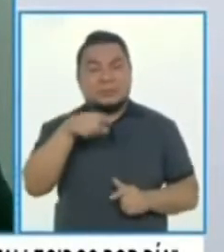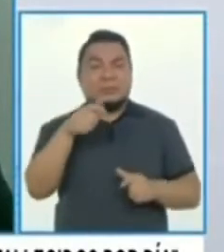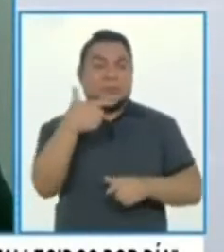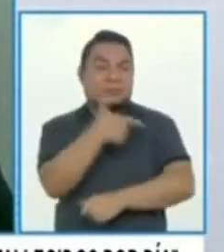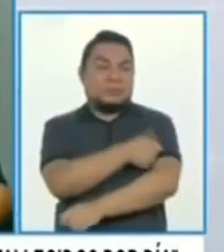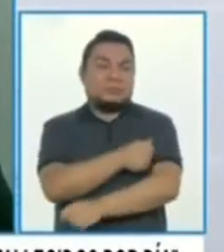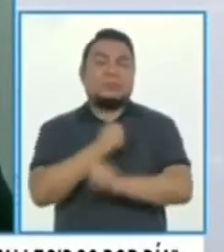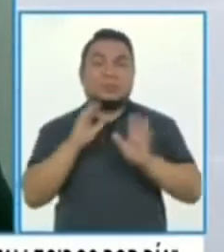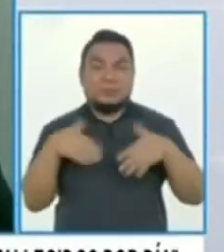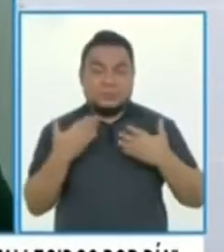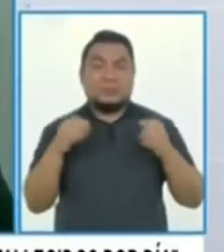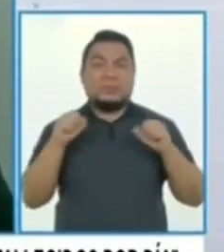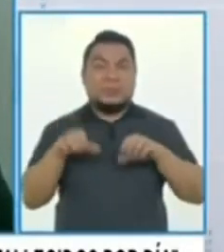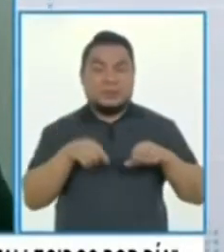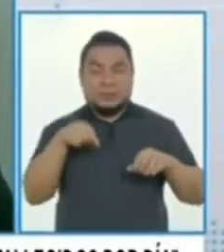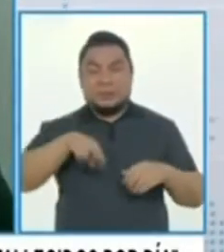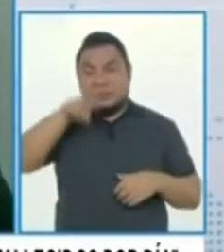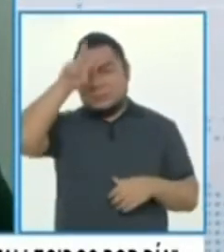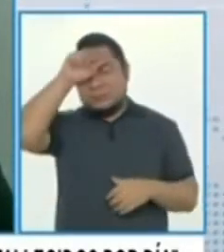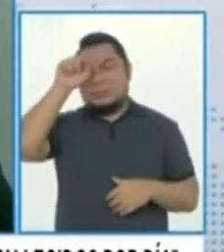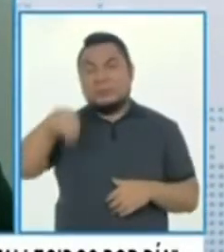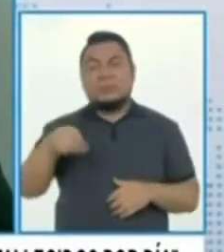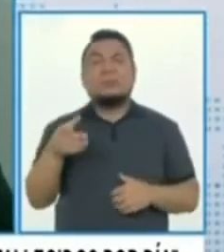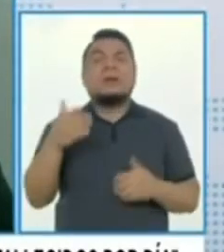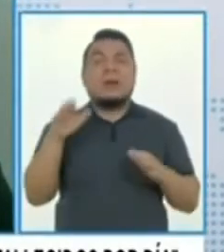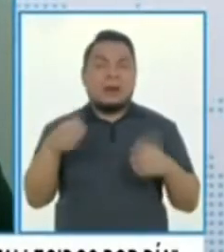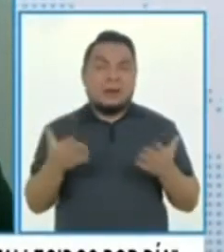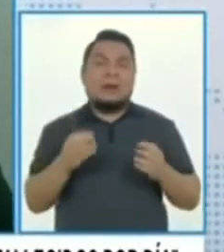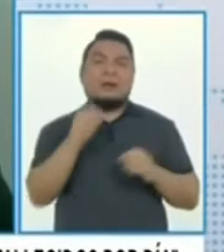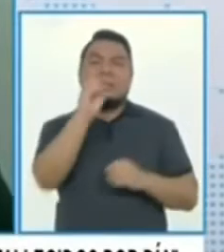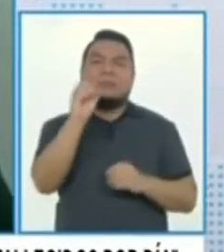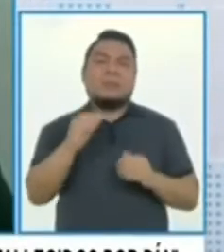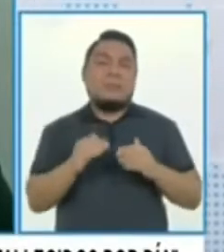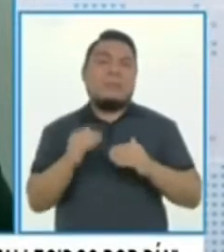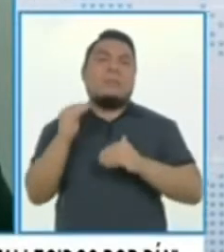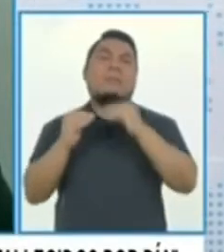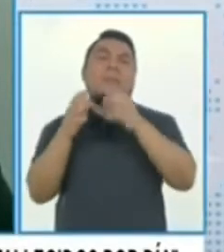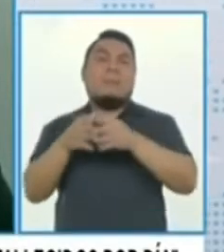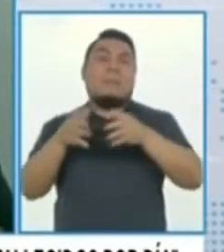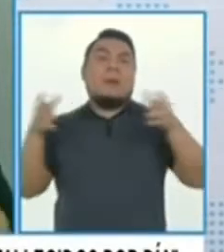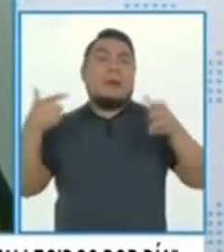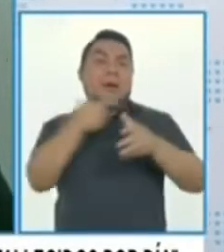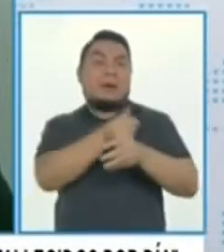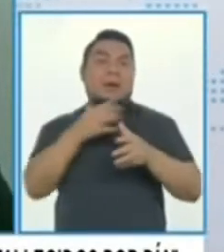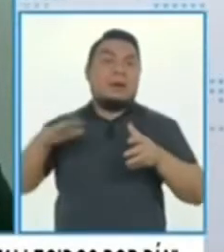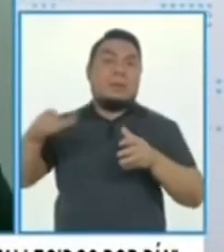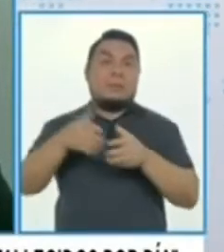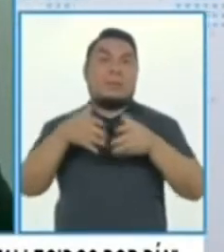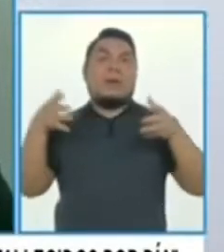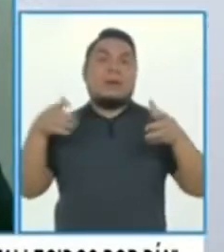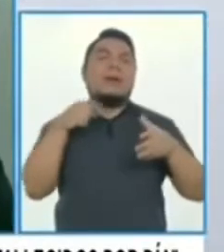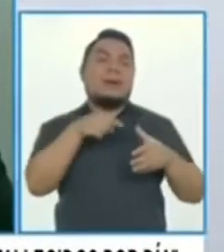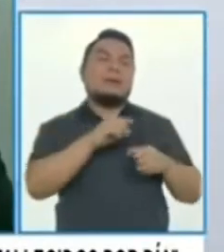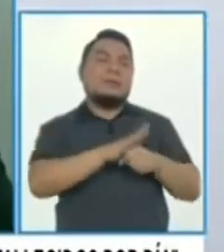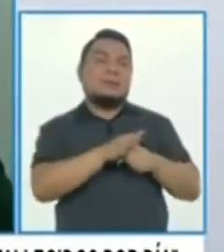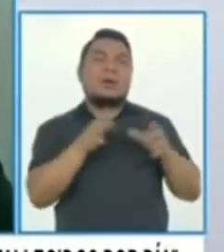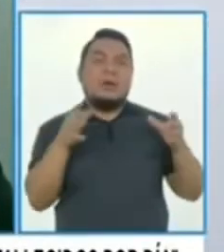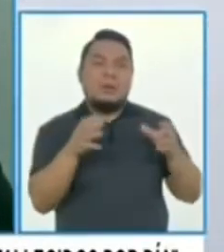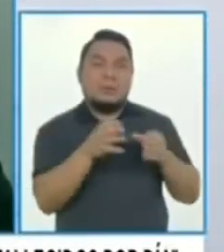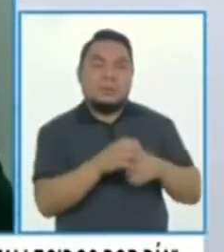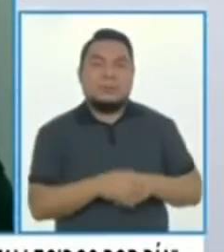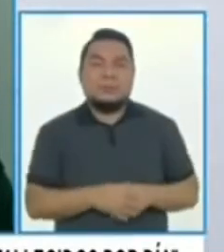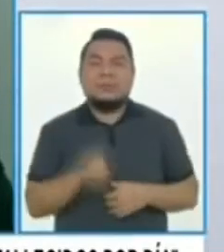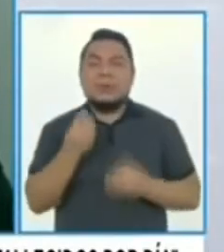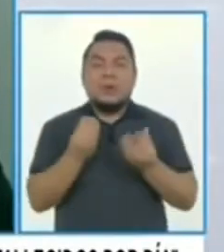vacunas puedan funcionar en un país tiene que haber un porcentaje mayor para que el virus no se expanda, ¿no? De nada sirve que